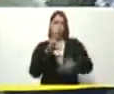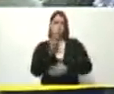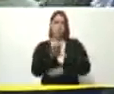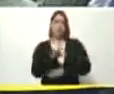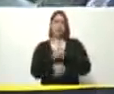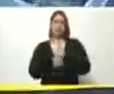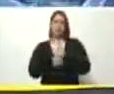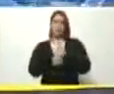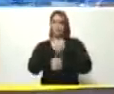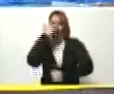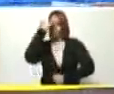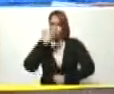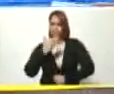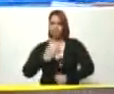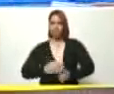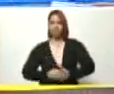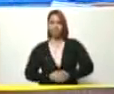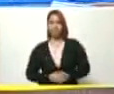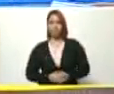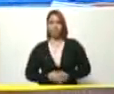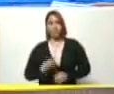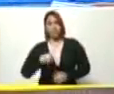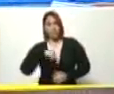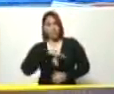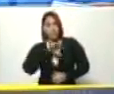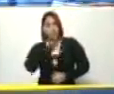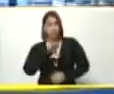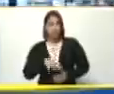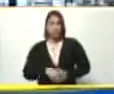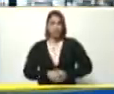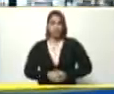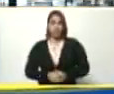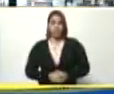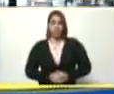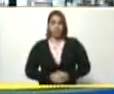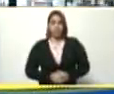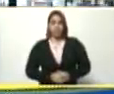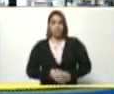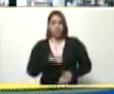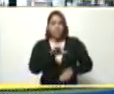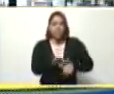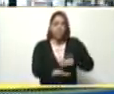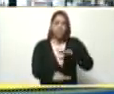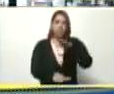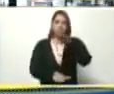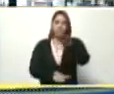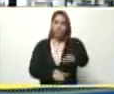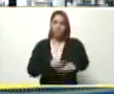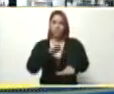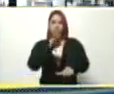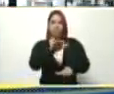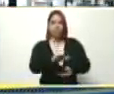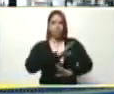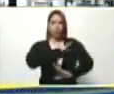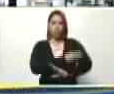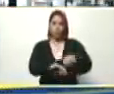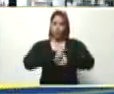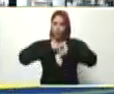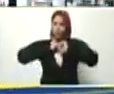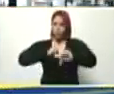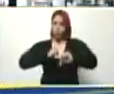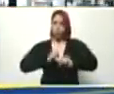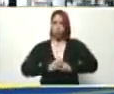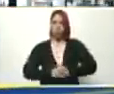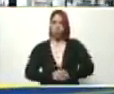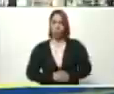queridas militares de nuestro país, pasos correctos y certeros